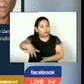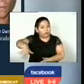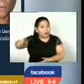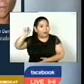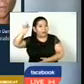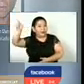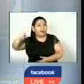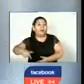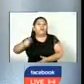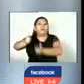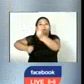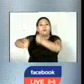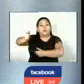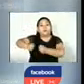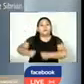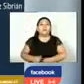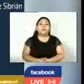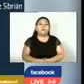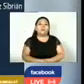en Usulután.